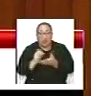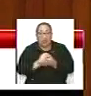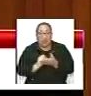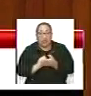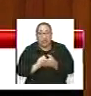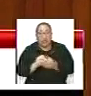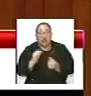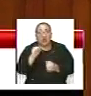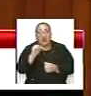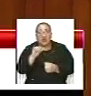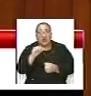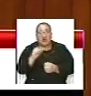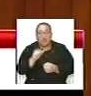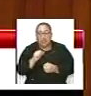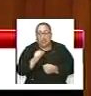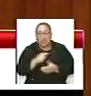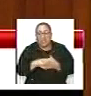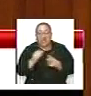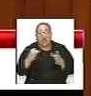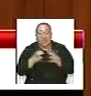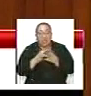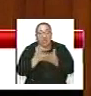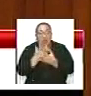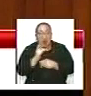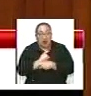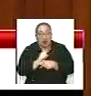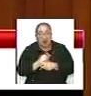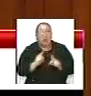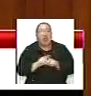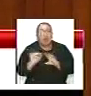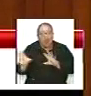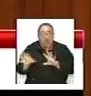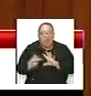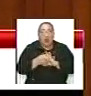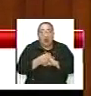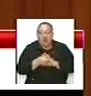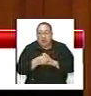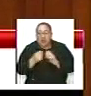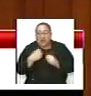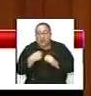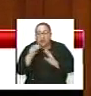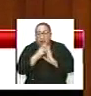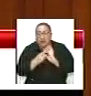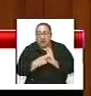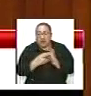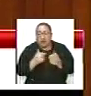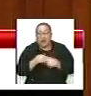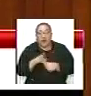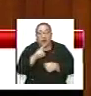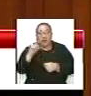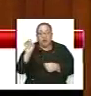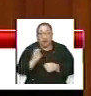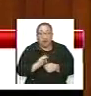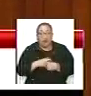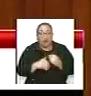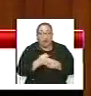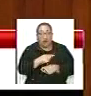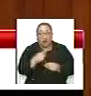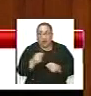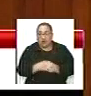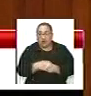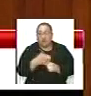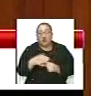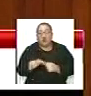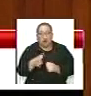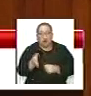Integral de Salud y que el sistema educativo los acoja. Tenemos regiones donde el 100% de ellos ya